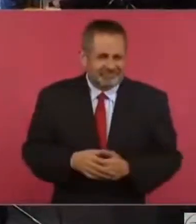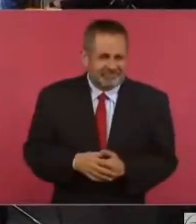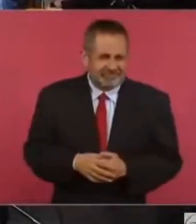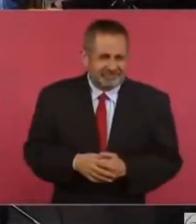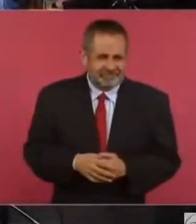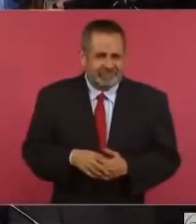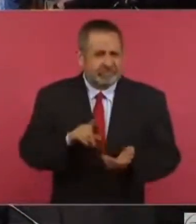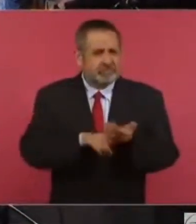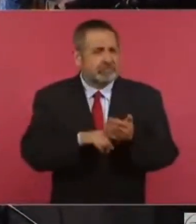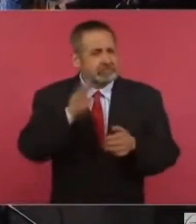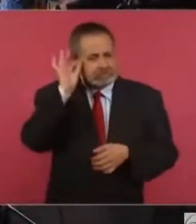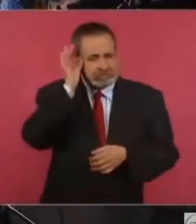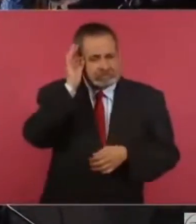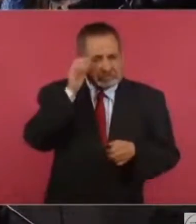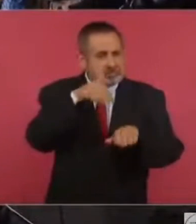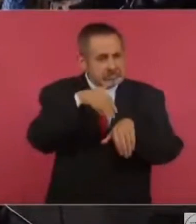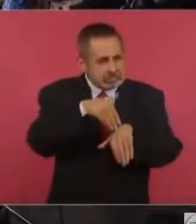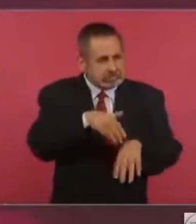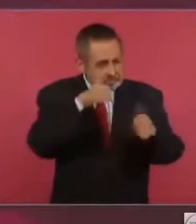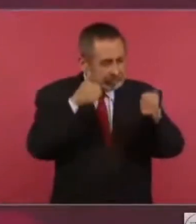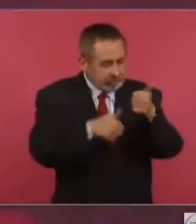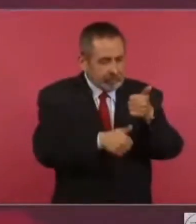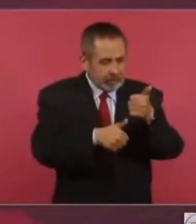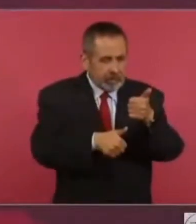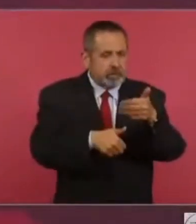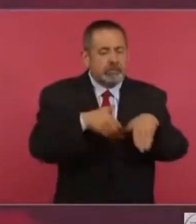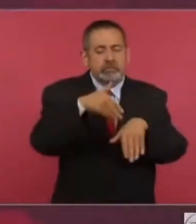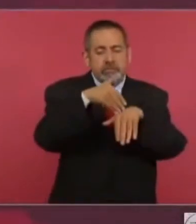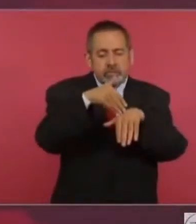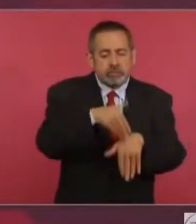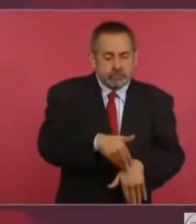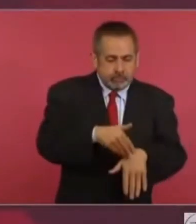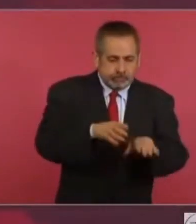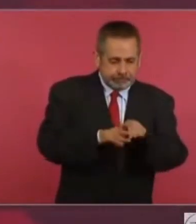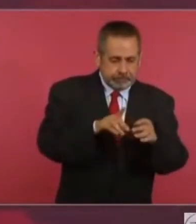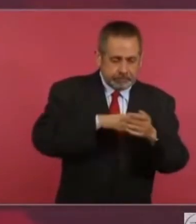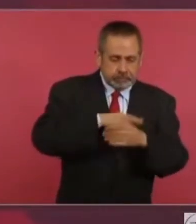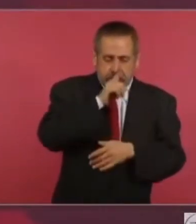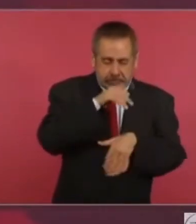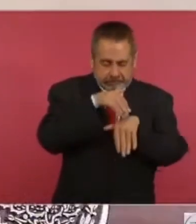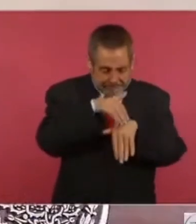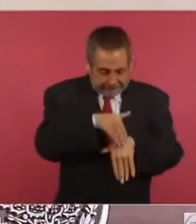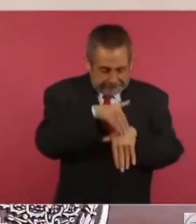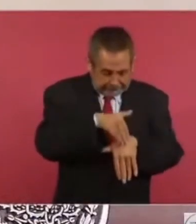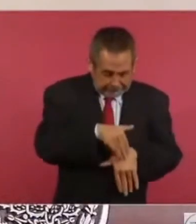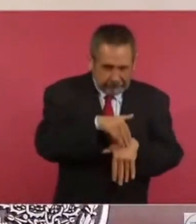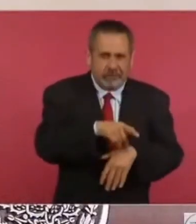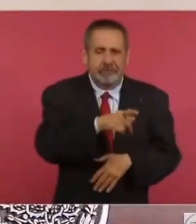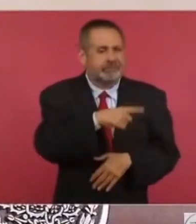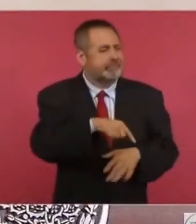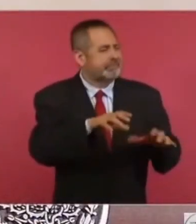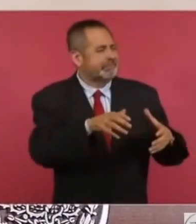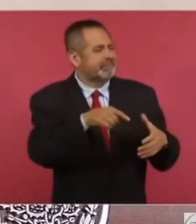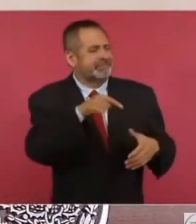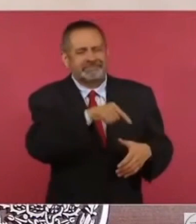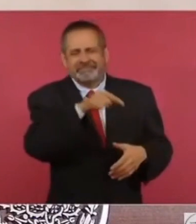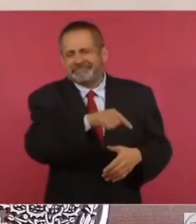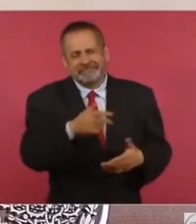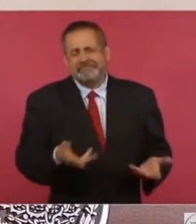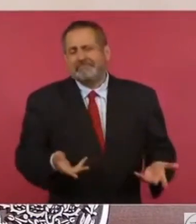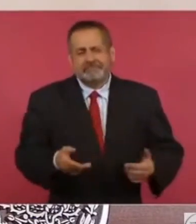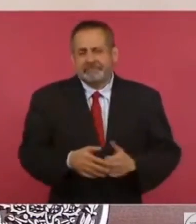como vasallos, obedeciendo y callando.